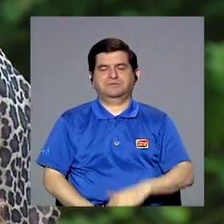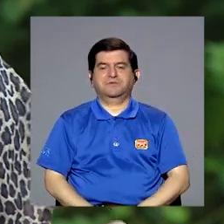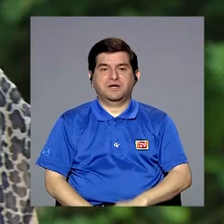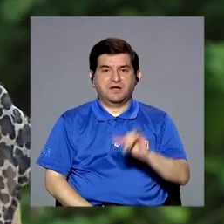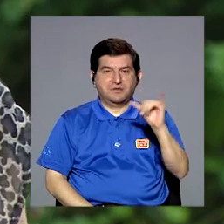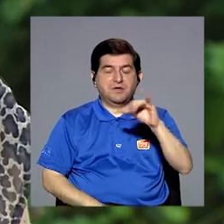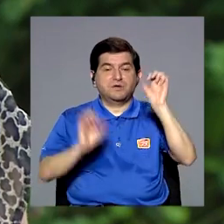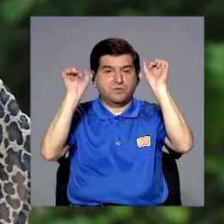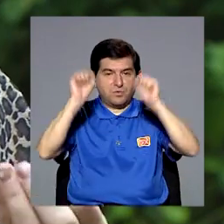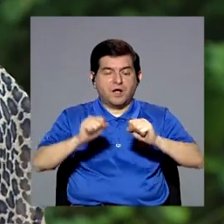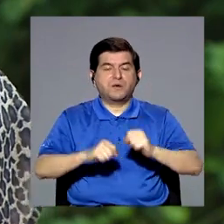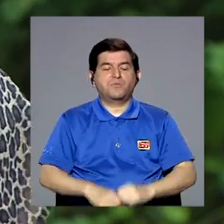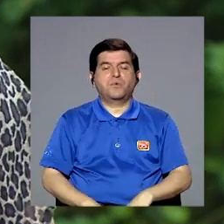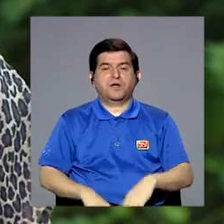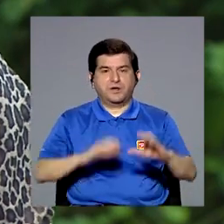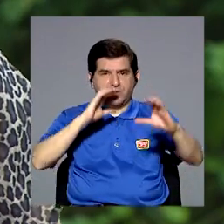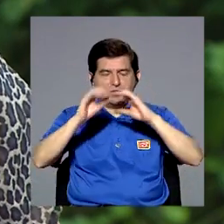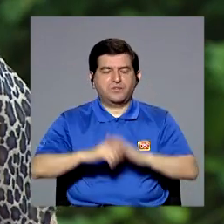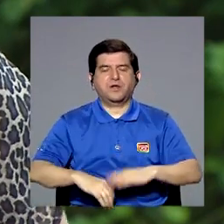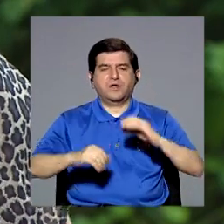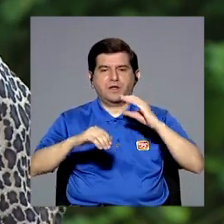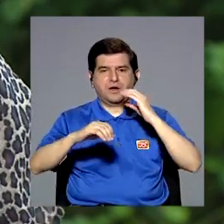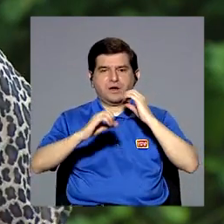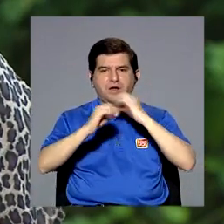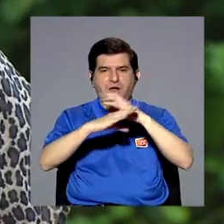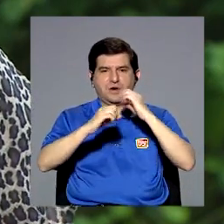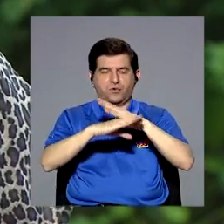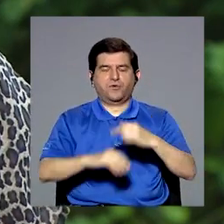2511-6959. También nos puede escribir al correo